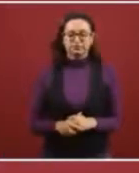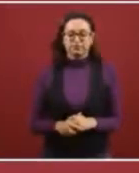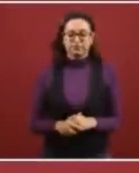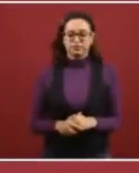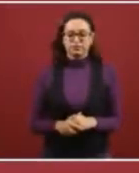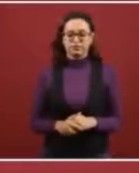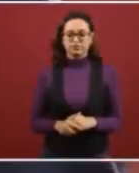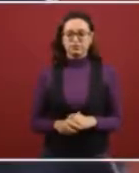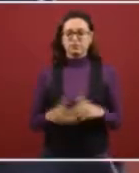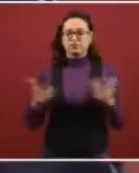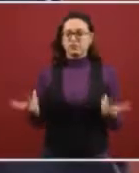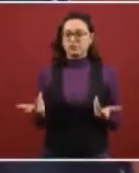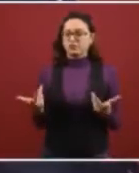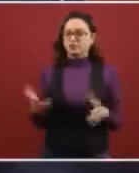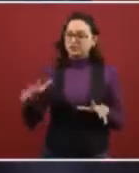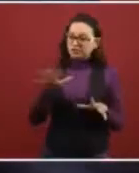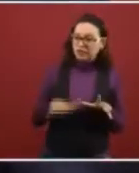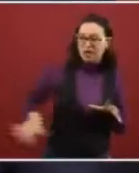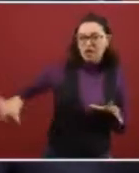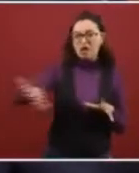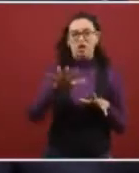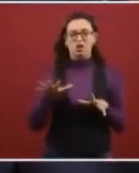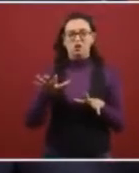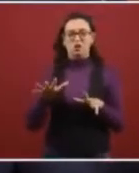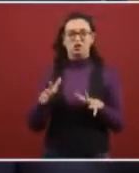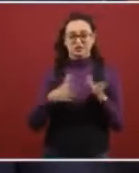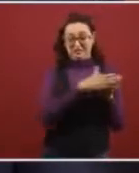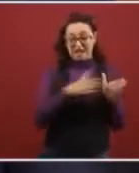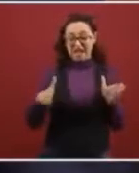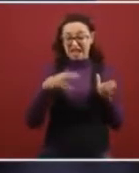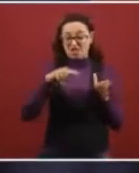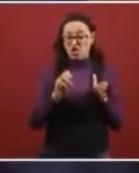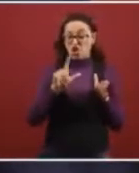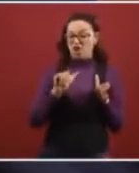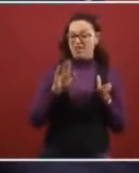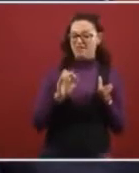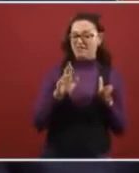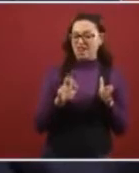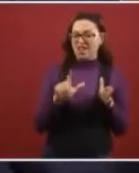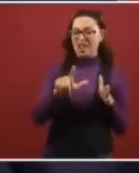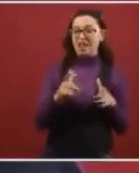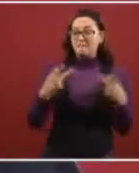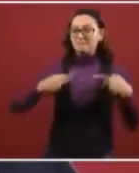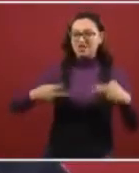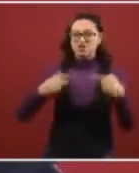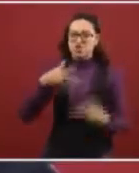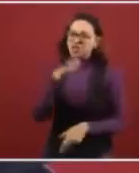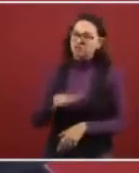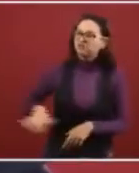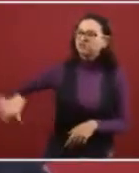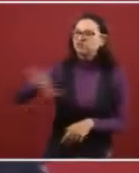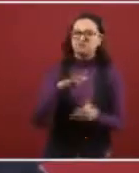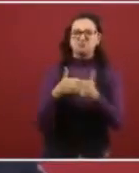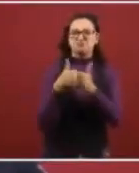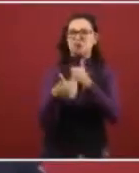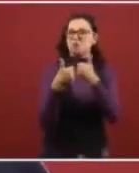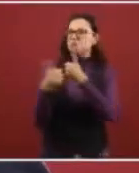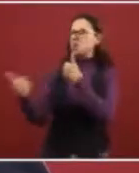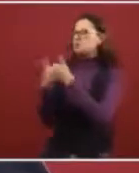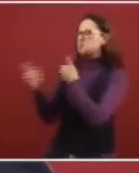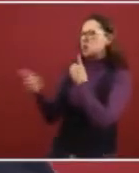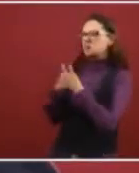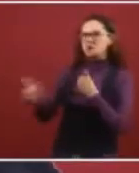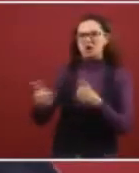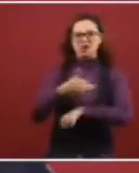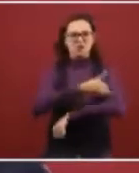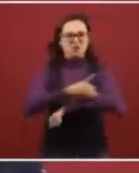de descomposición que hubo the durante el periodo neoliberal, decomposition de descomposición social, of social